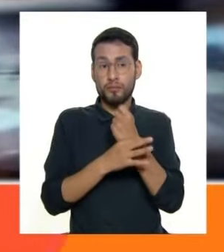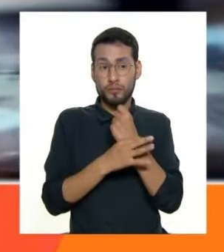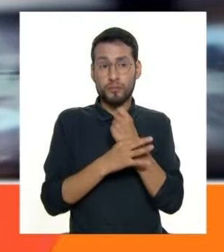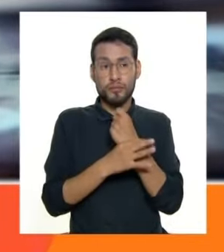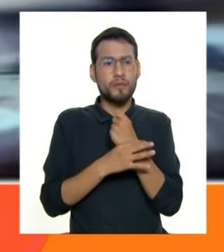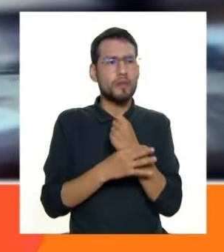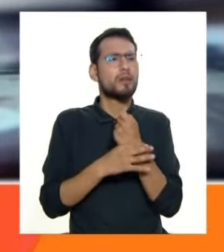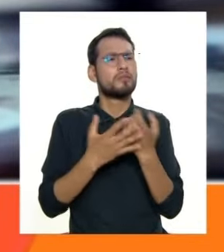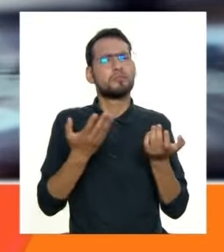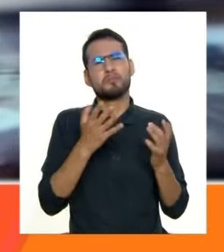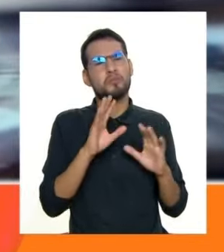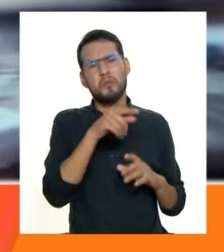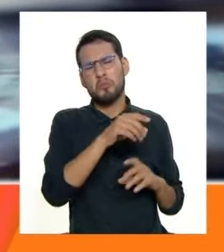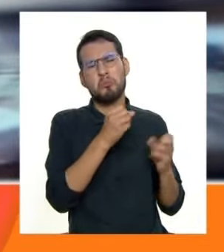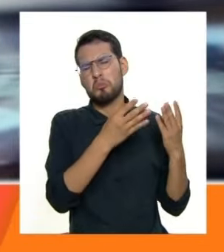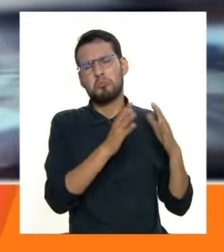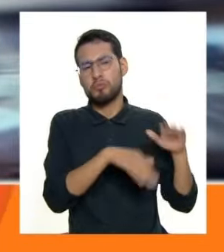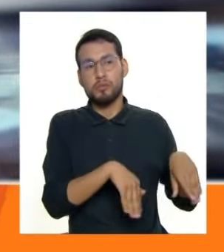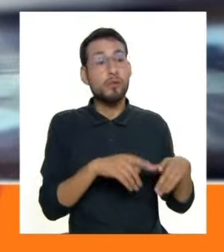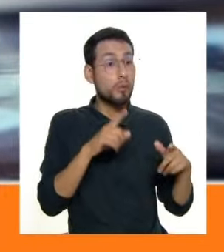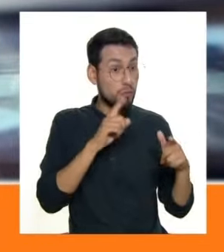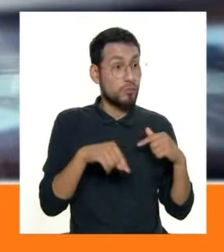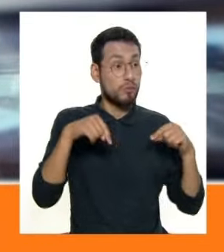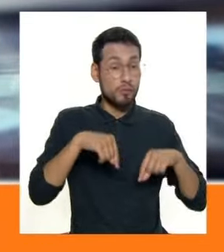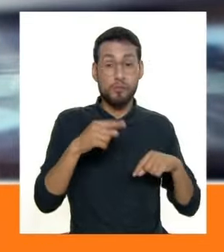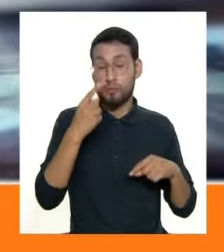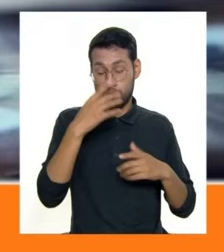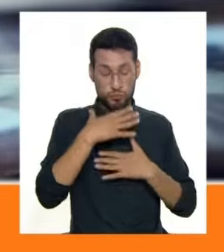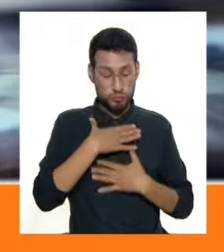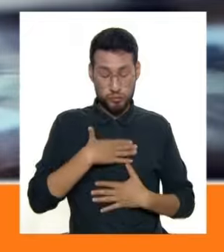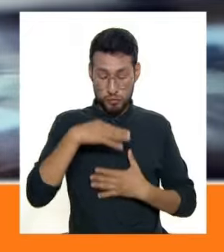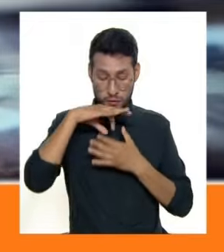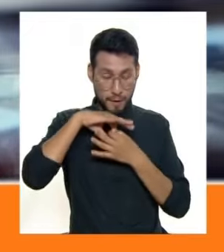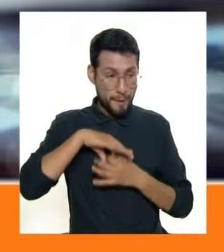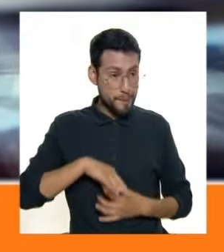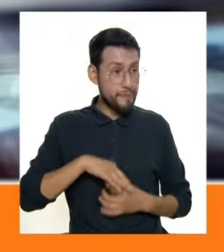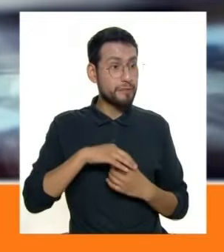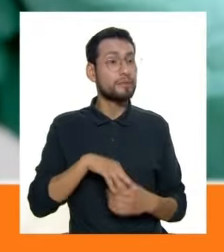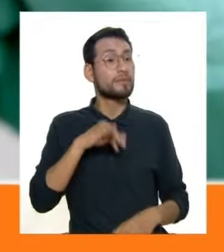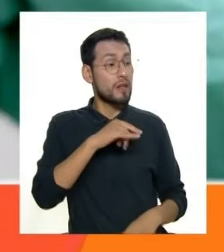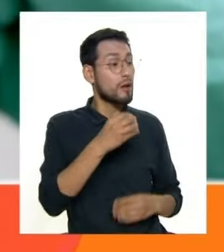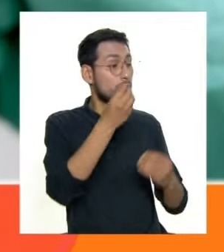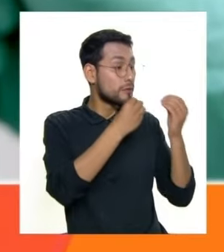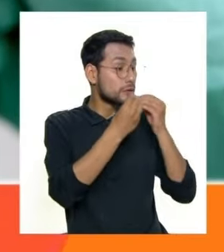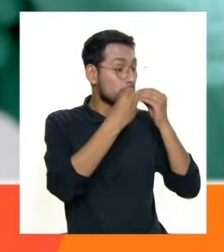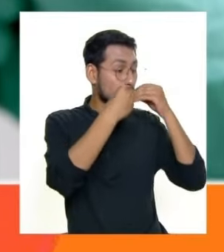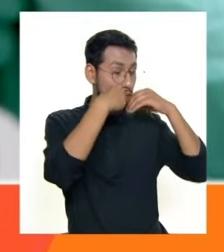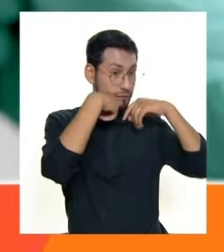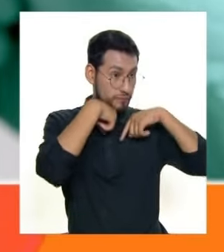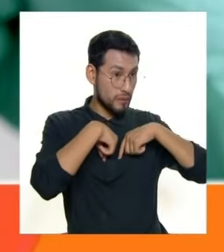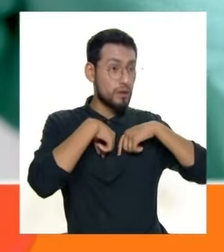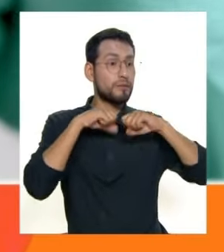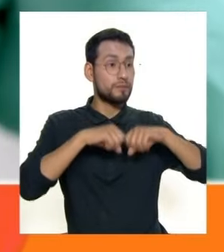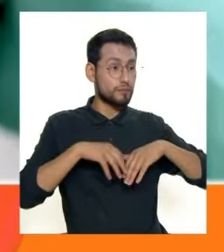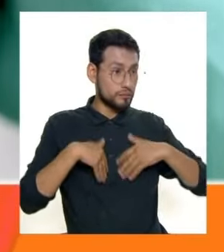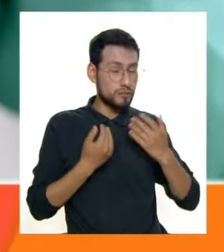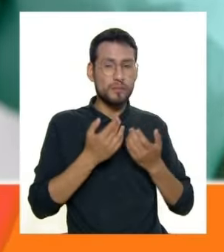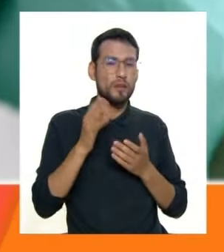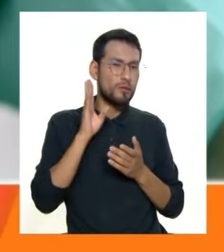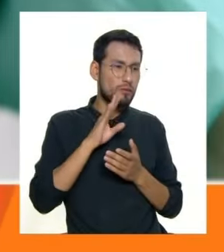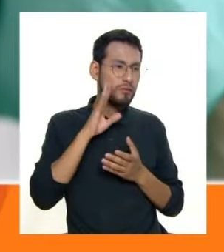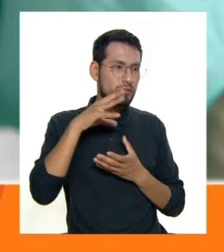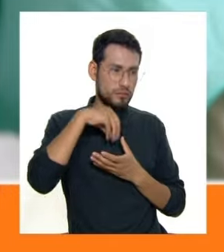las desfasa y dice, eso no tiene nada que ver, pero somos una sola unidad. Y es por donde ingresan los alimentos justo. Exactamente. Y puede ingresar ya